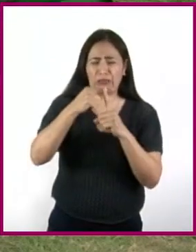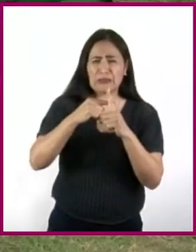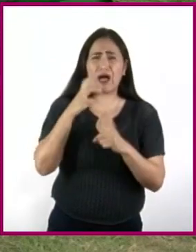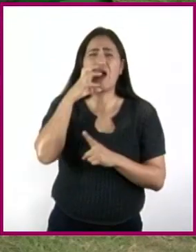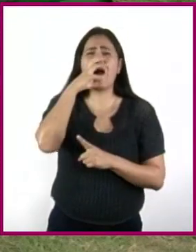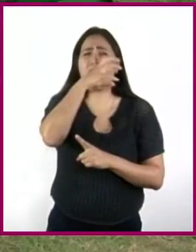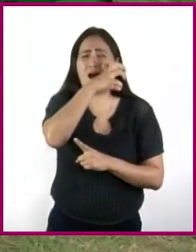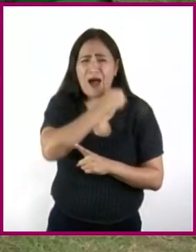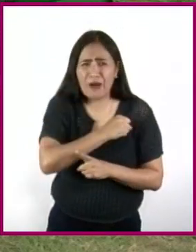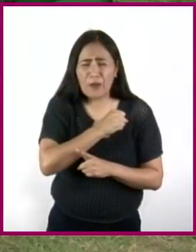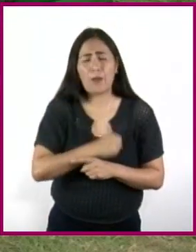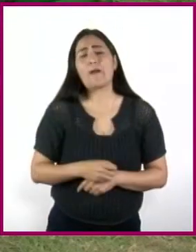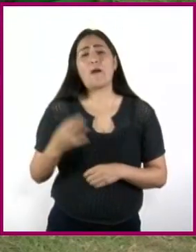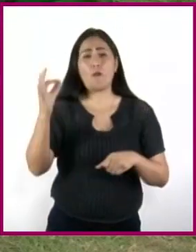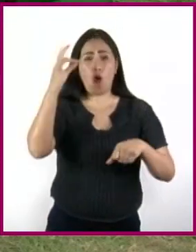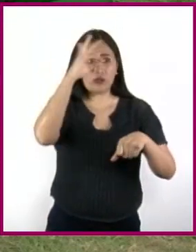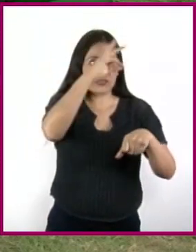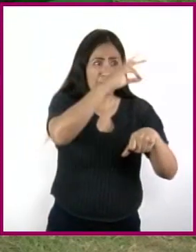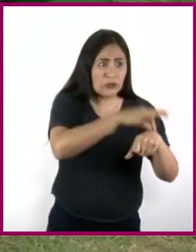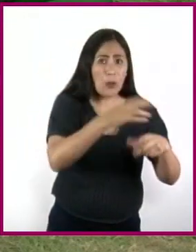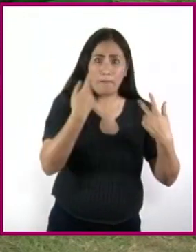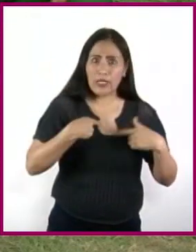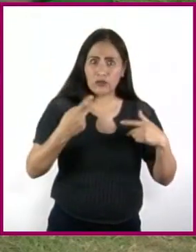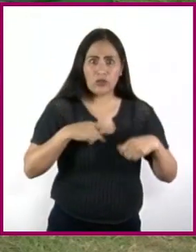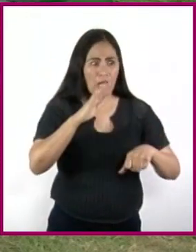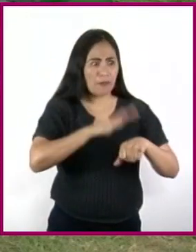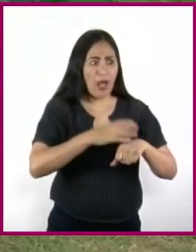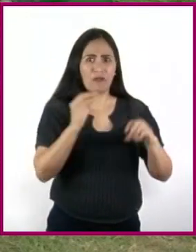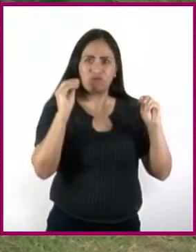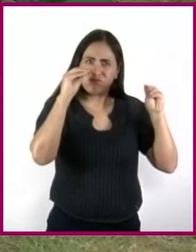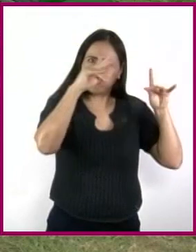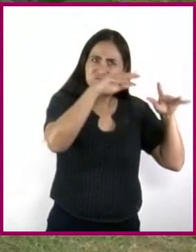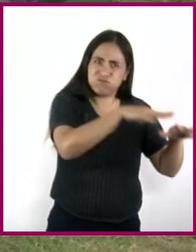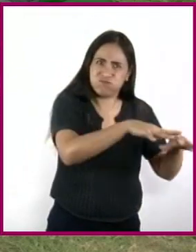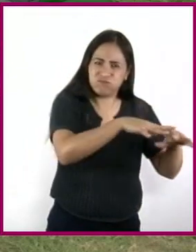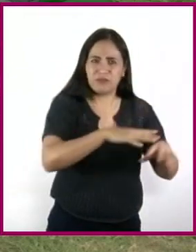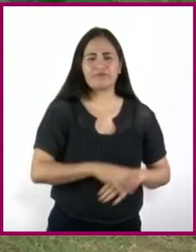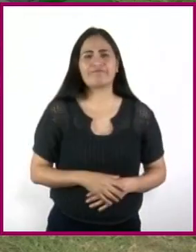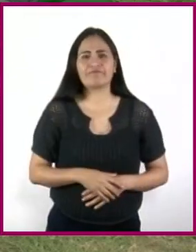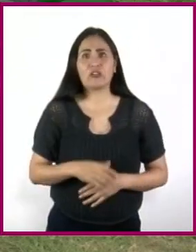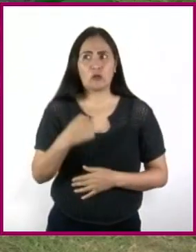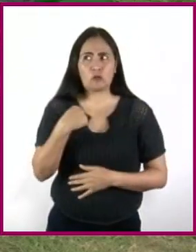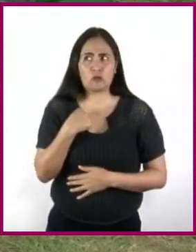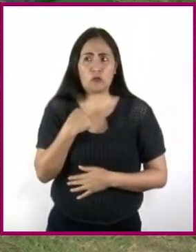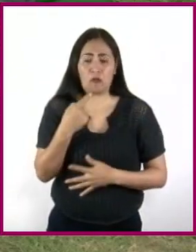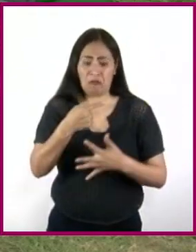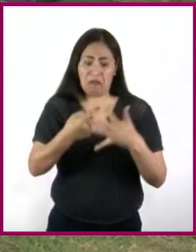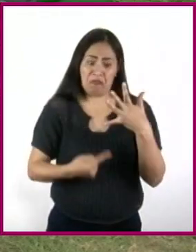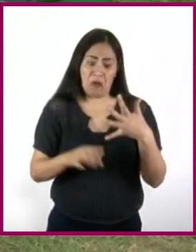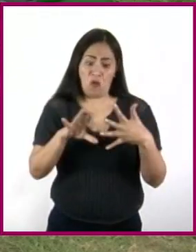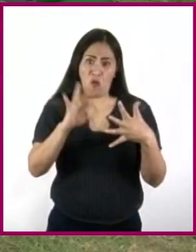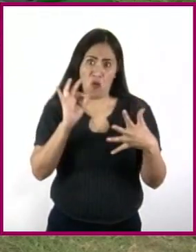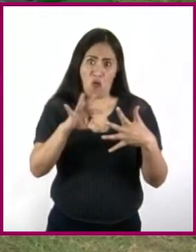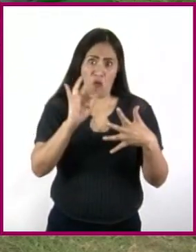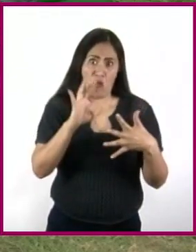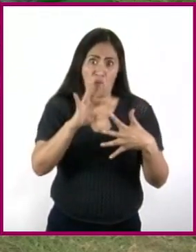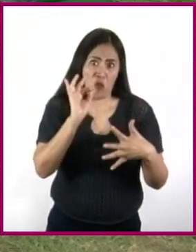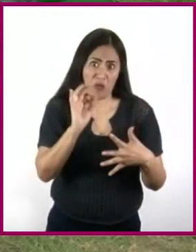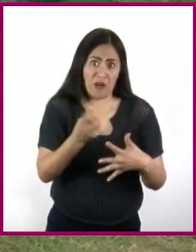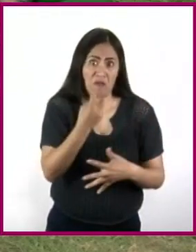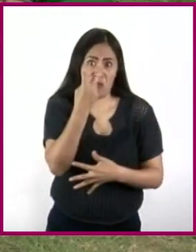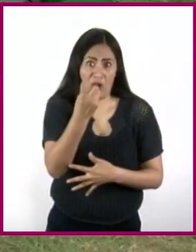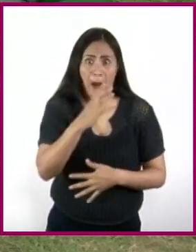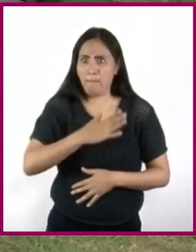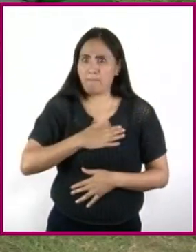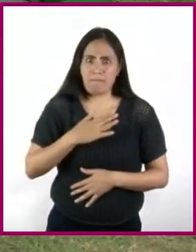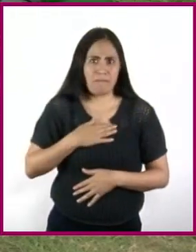que los mosquitos persigan a algunas personas más que a otras. Seguro que tengo alguna de esas características, o varias, porque me